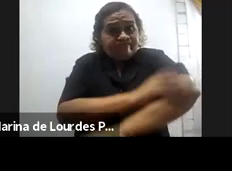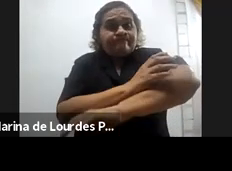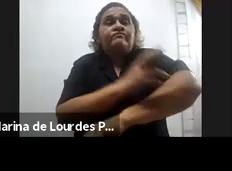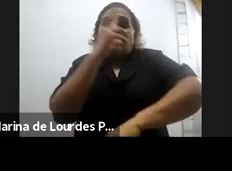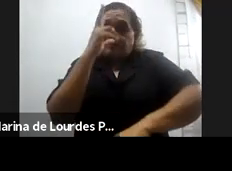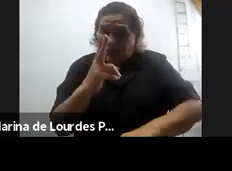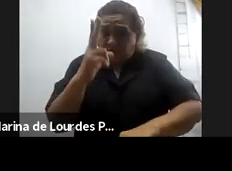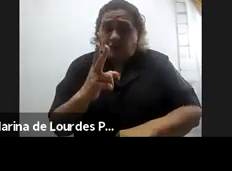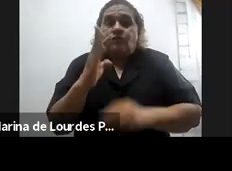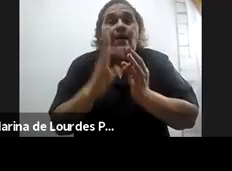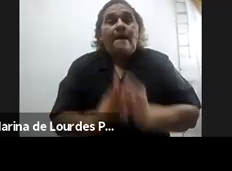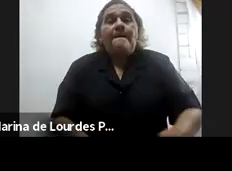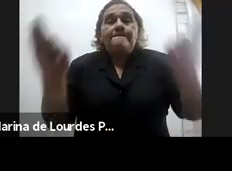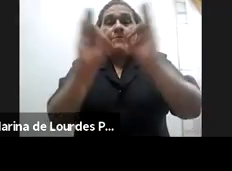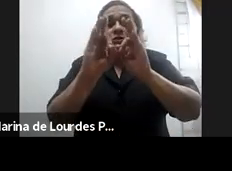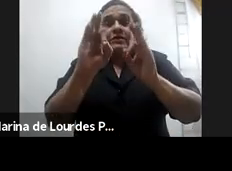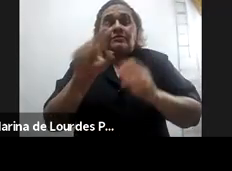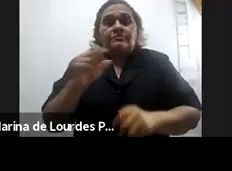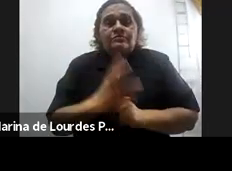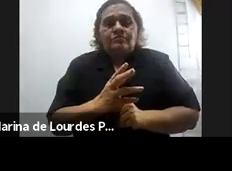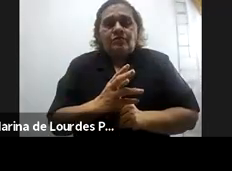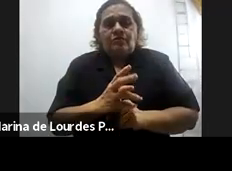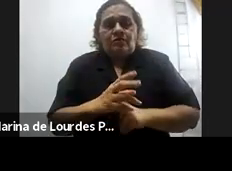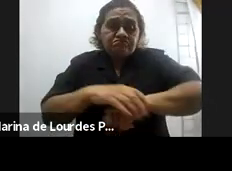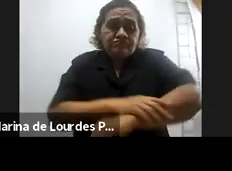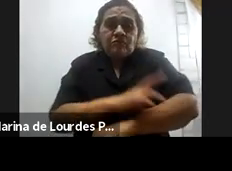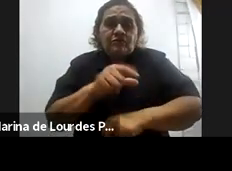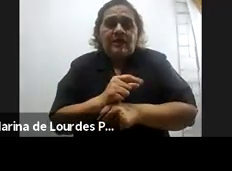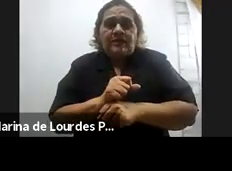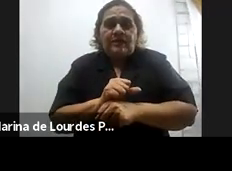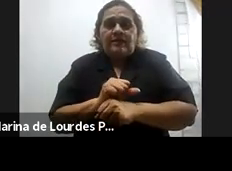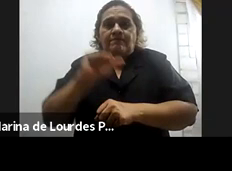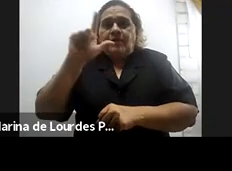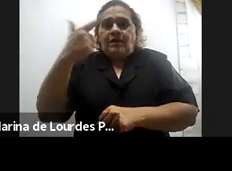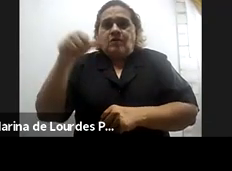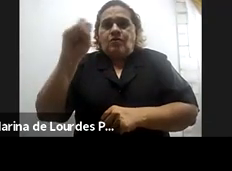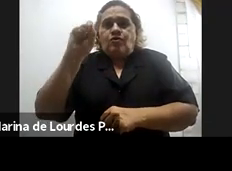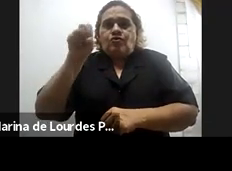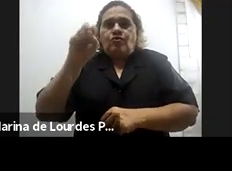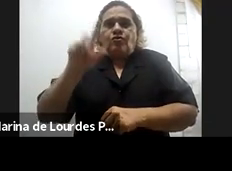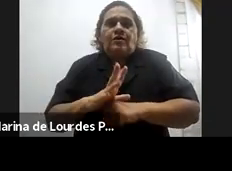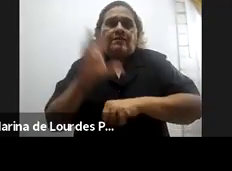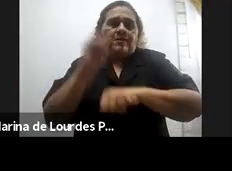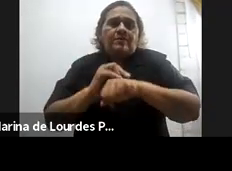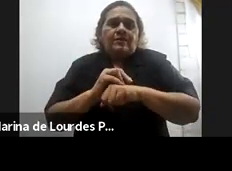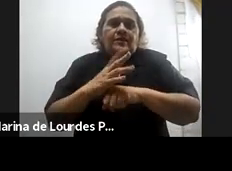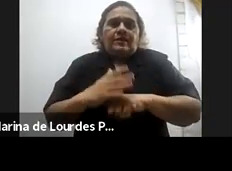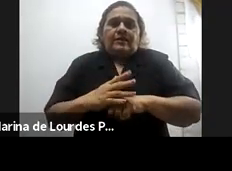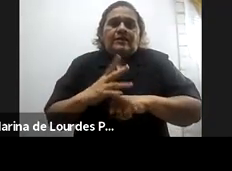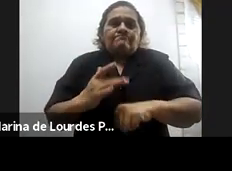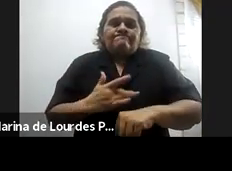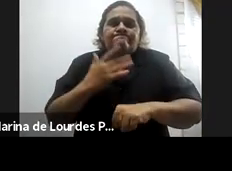son bien importantes. Es importante que nuestros calcetines sean de algodón, ¿no? Que permitan esa transpiración del pie